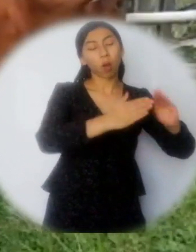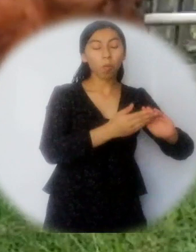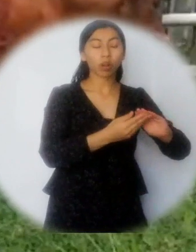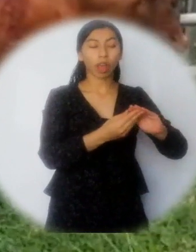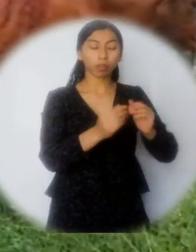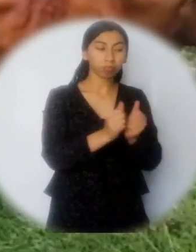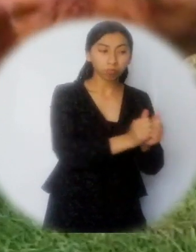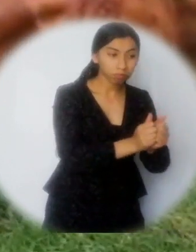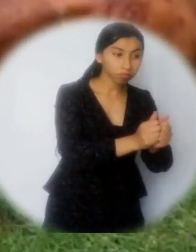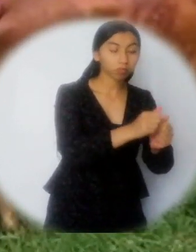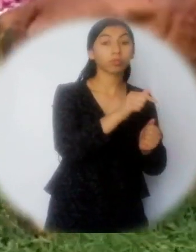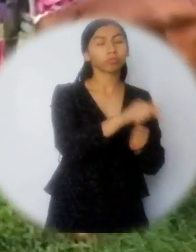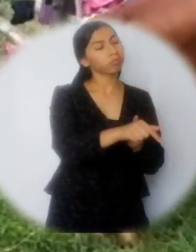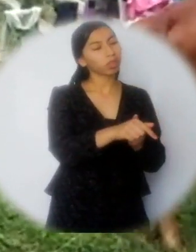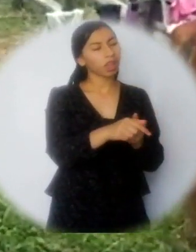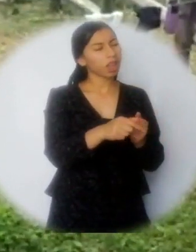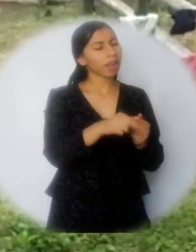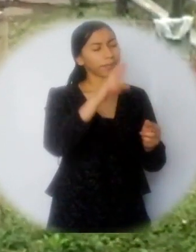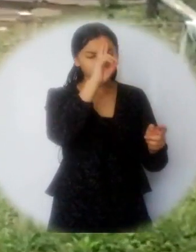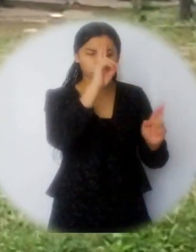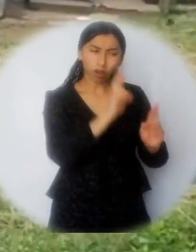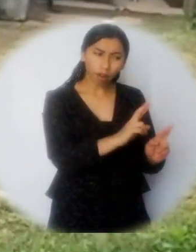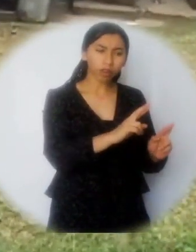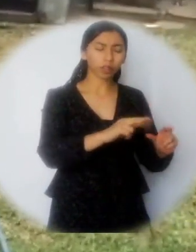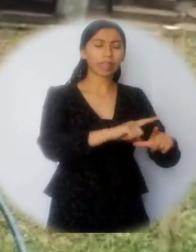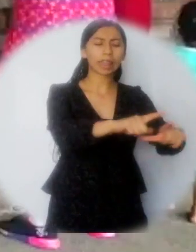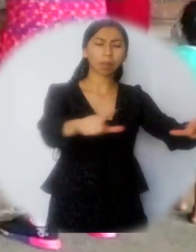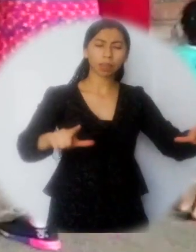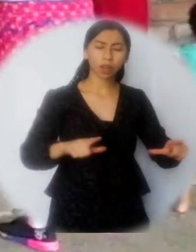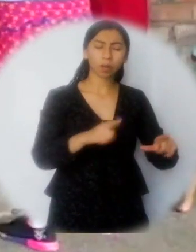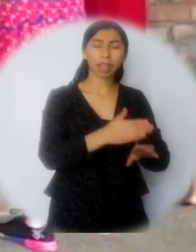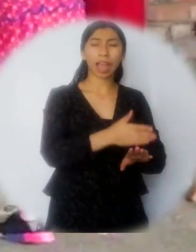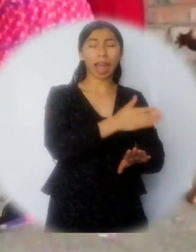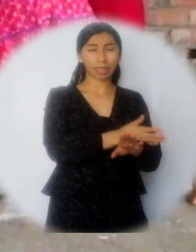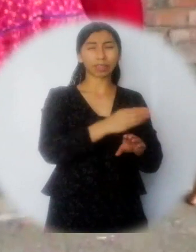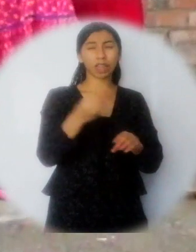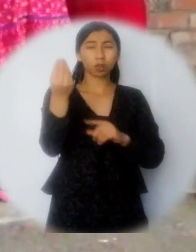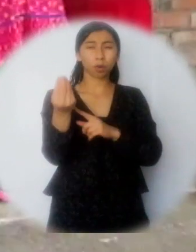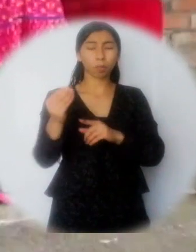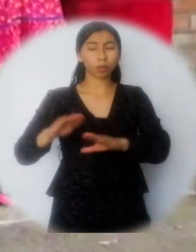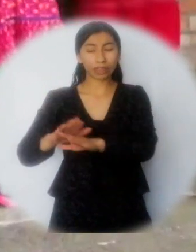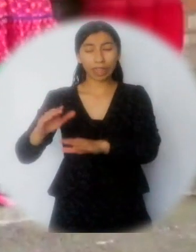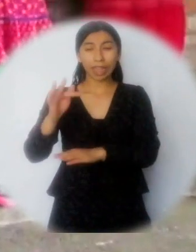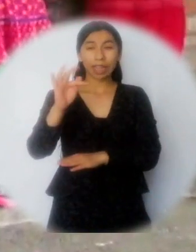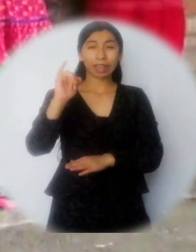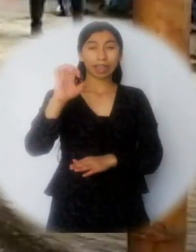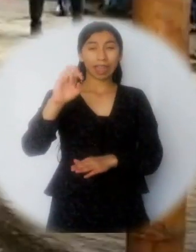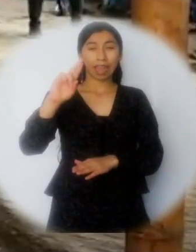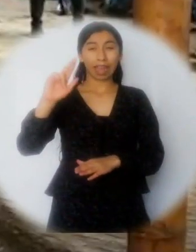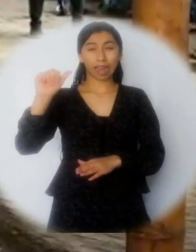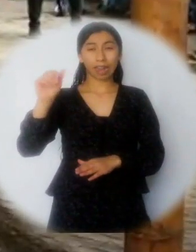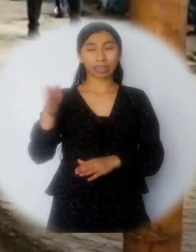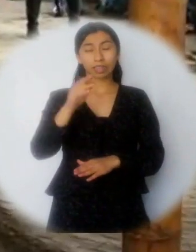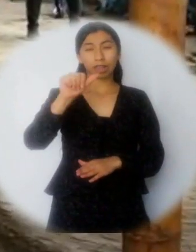Embera Chamí, Cacique Queragama, reconociendo y verificando los territorios que les entregó hace 2 años la Agencia Nacional de Tierras. Se reunió para comenzar